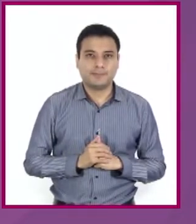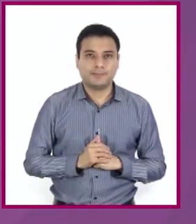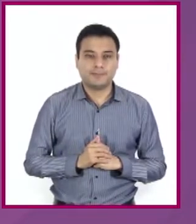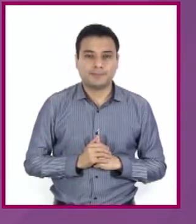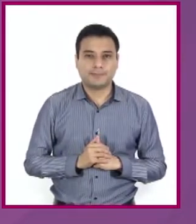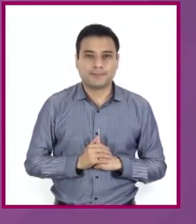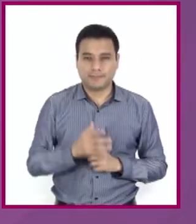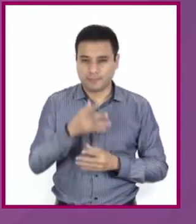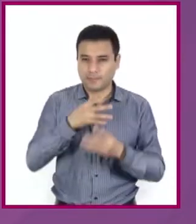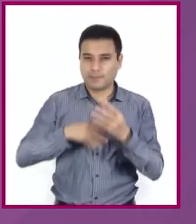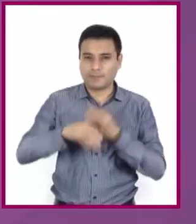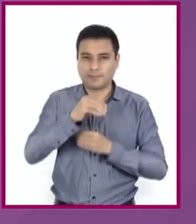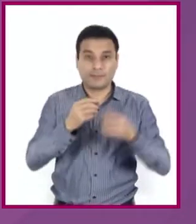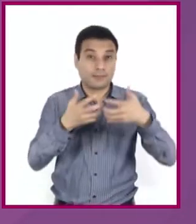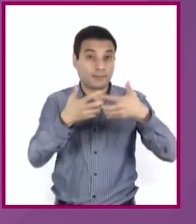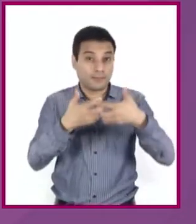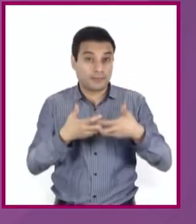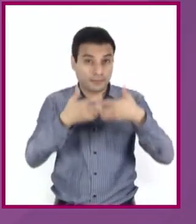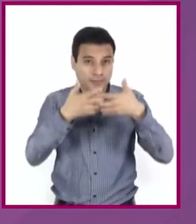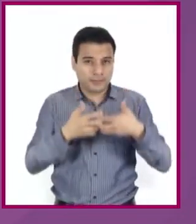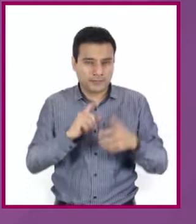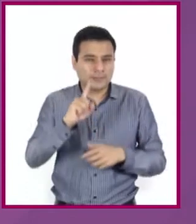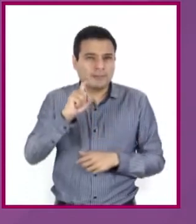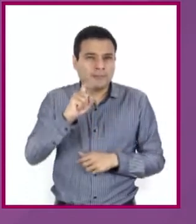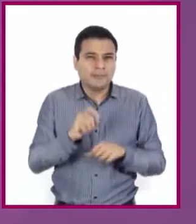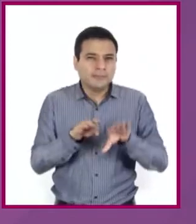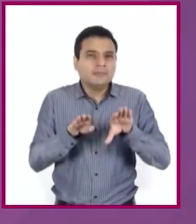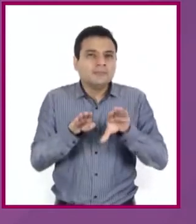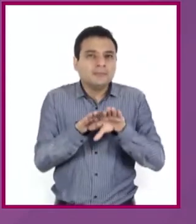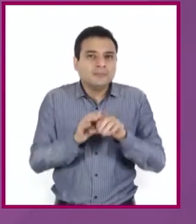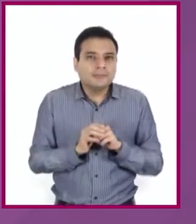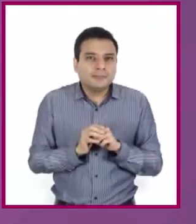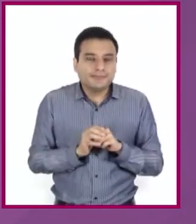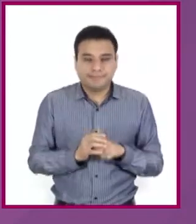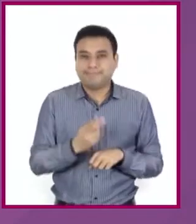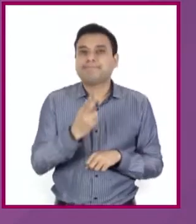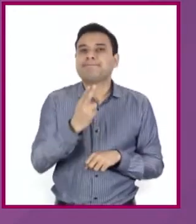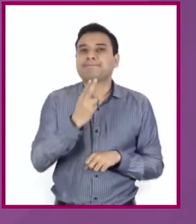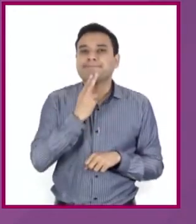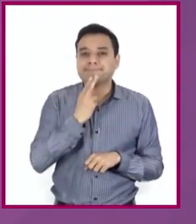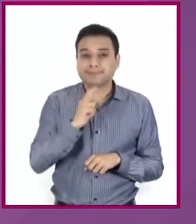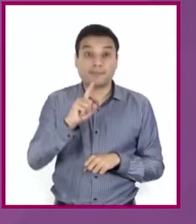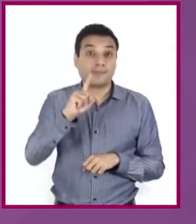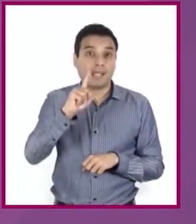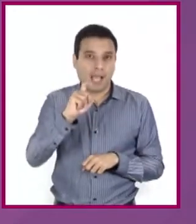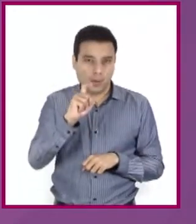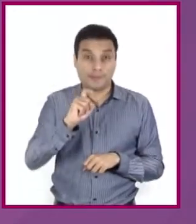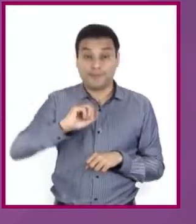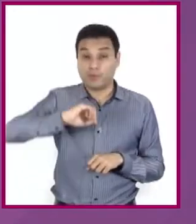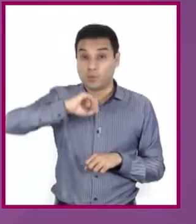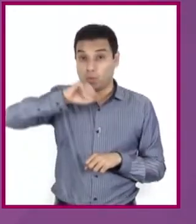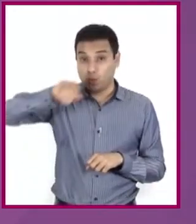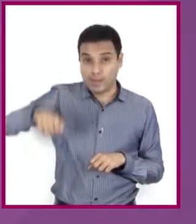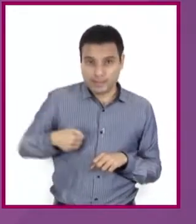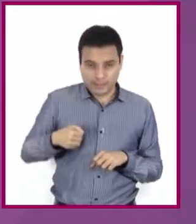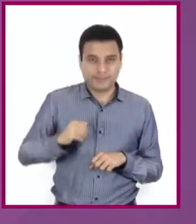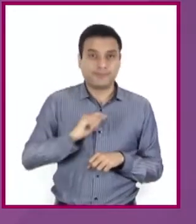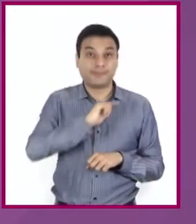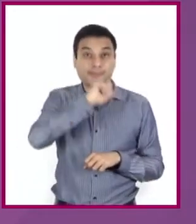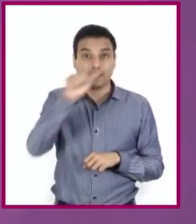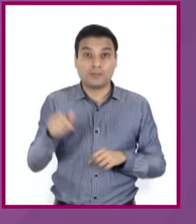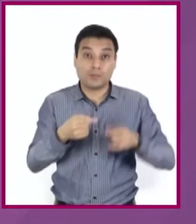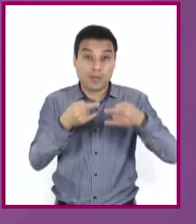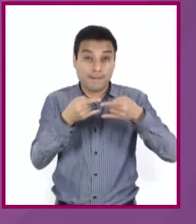En cambio, en una central hidroeléctrica se aprovecha la energía potencial del agua acumulada en una presa para generar